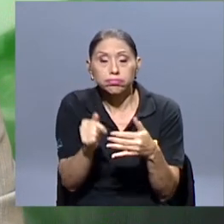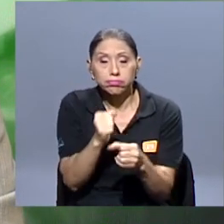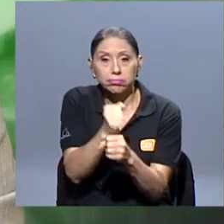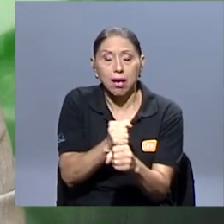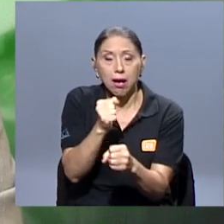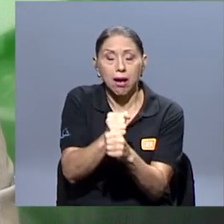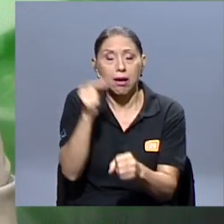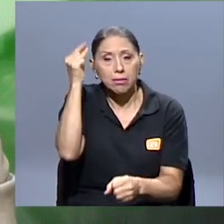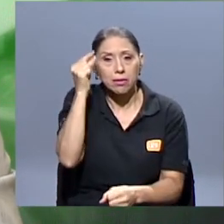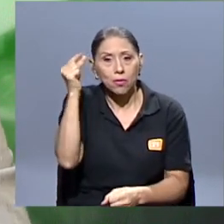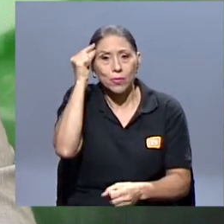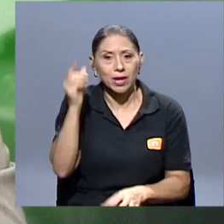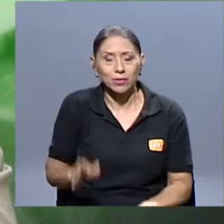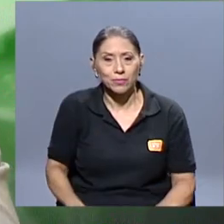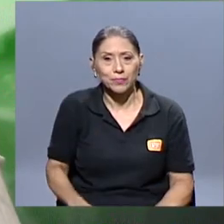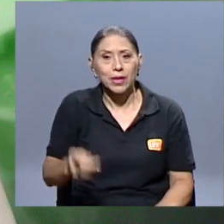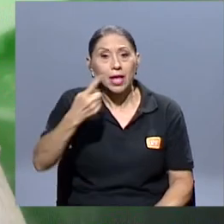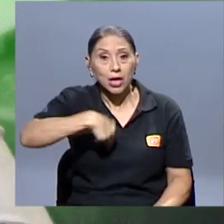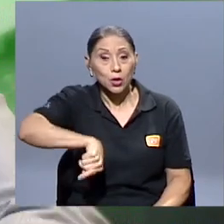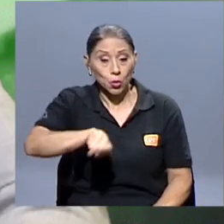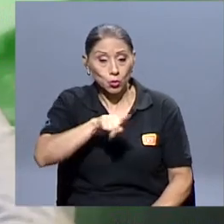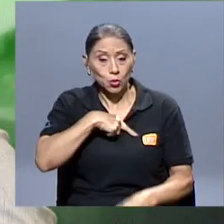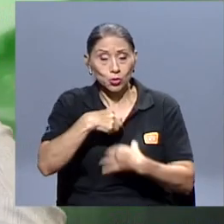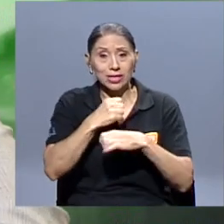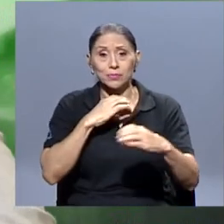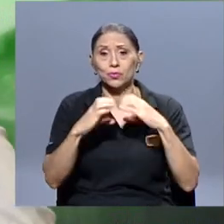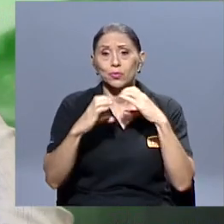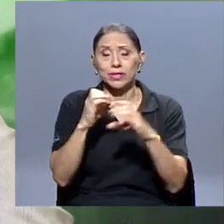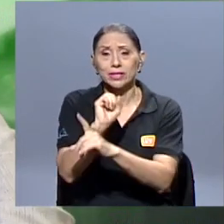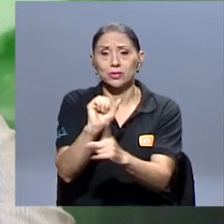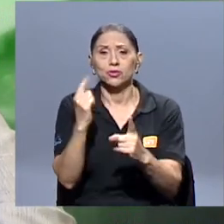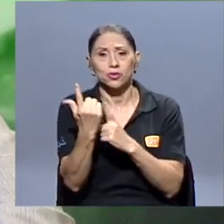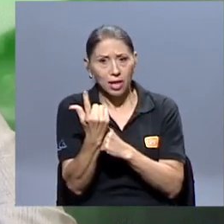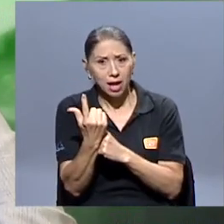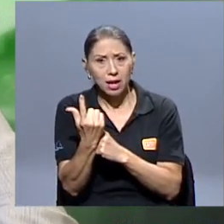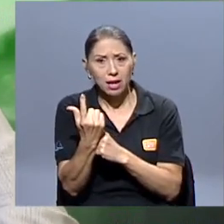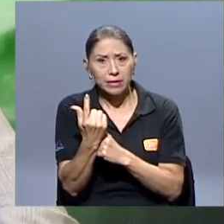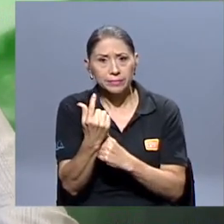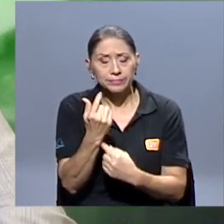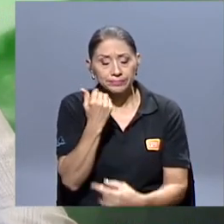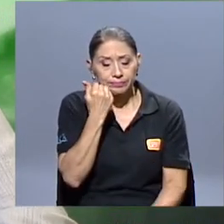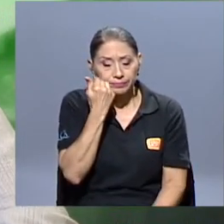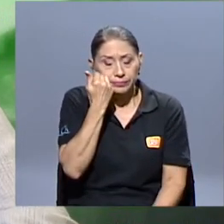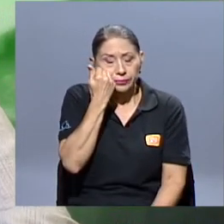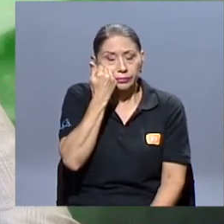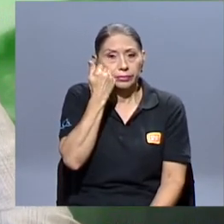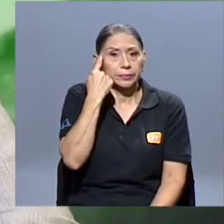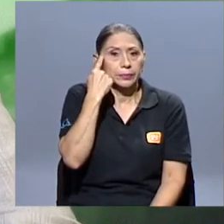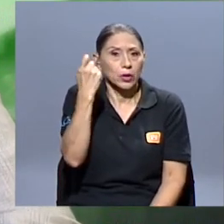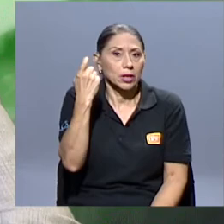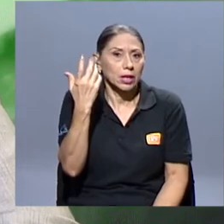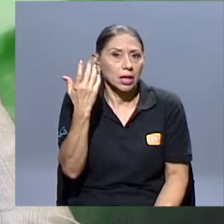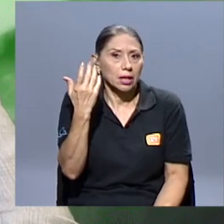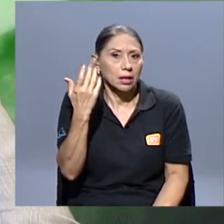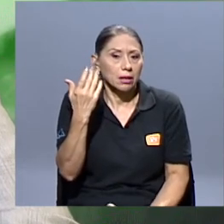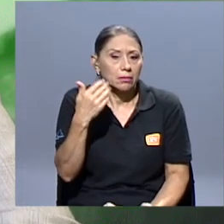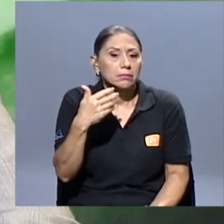que verdaderamente para nosotros que hacemos comunicación social nos da una pena porque al final son